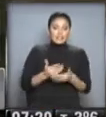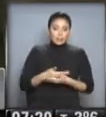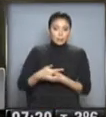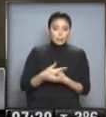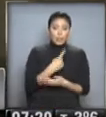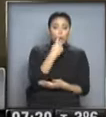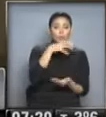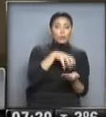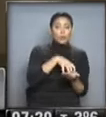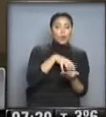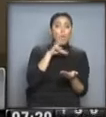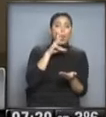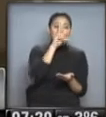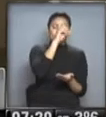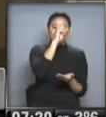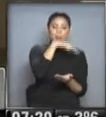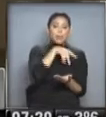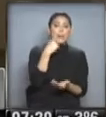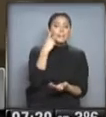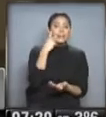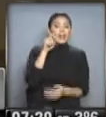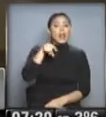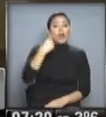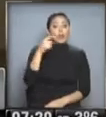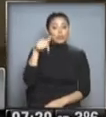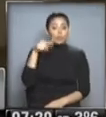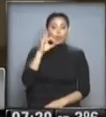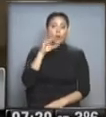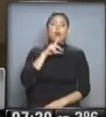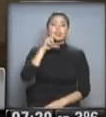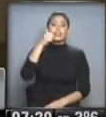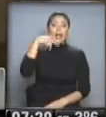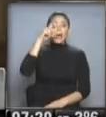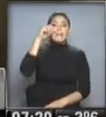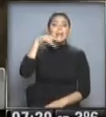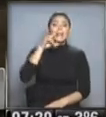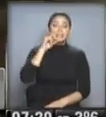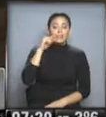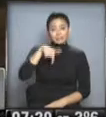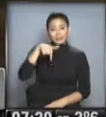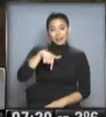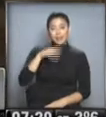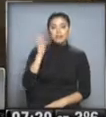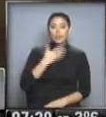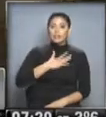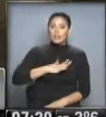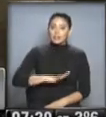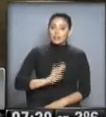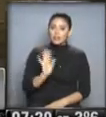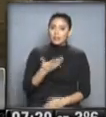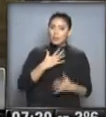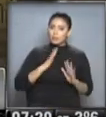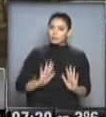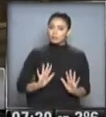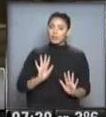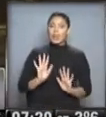Uno era el Hospital Austral de Pilar y otro Otamendi. Aquí, en este momento, bueno, por supuesto está todo muy tranquilo, muy calmo, a